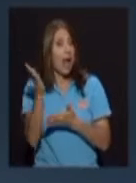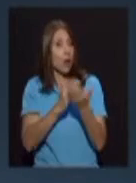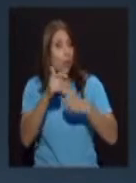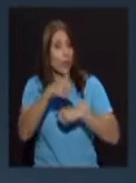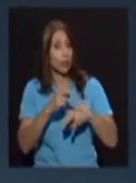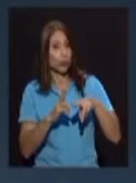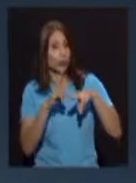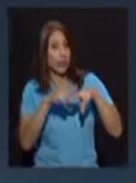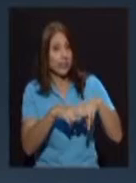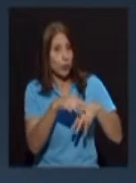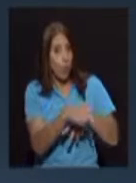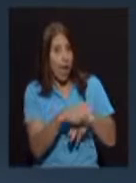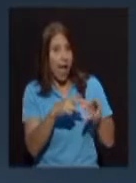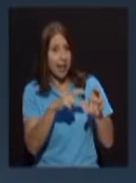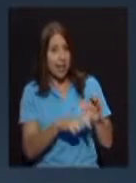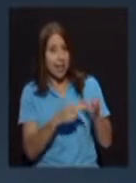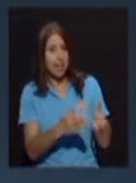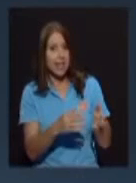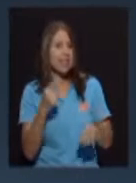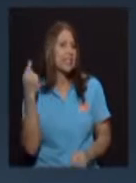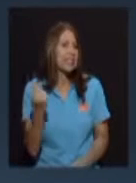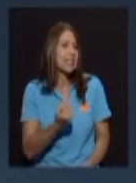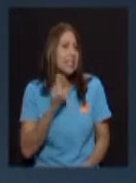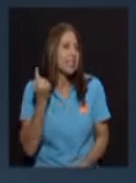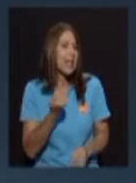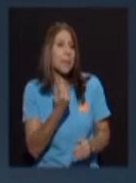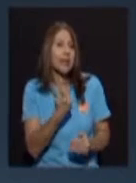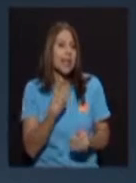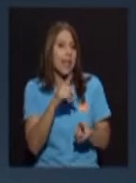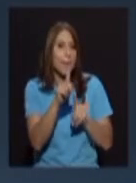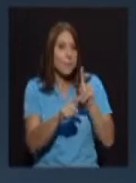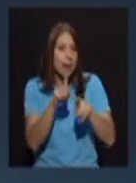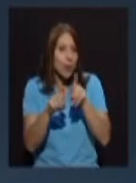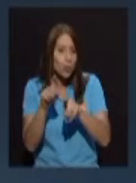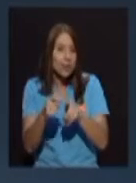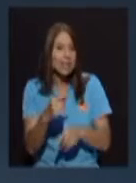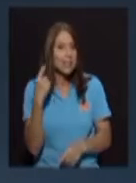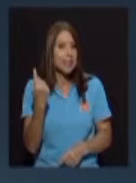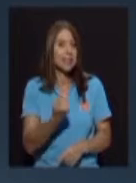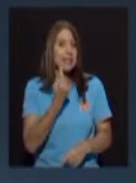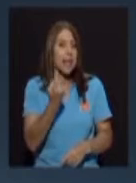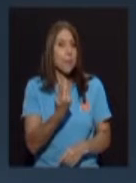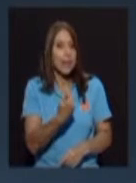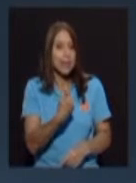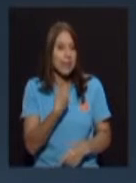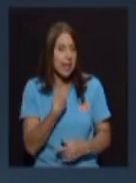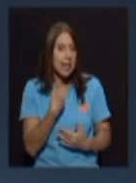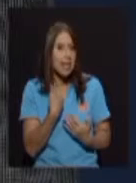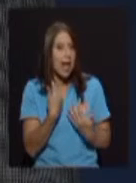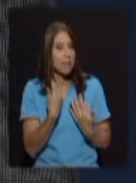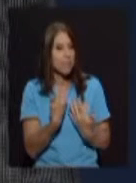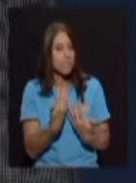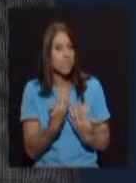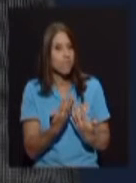y siempre tenía preguntas y siempre tenía la mirada, y